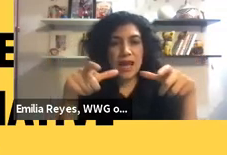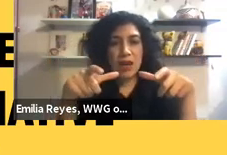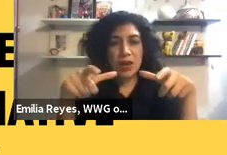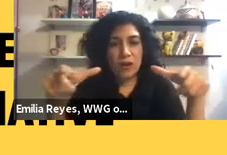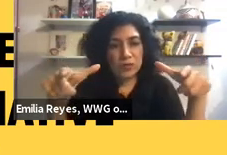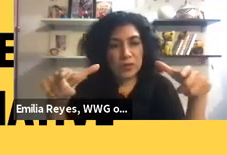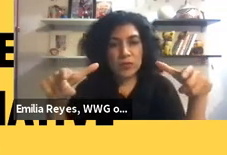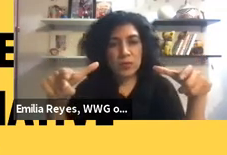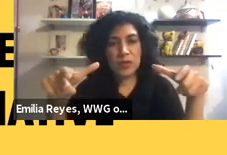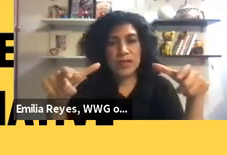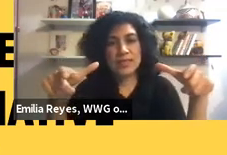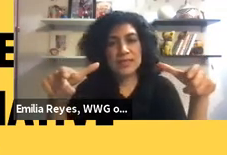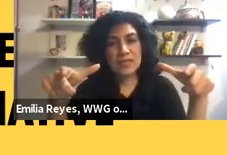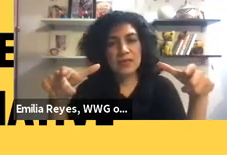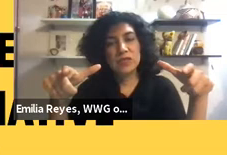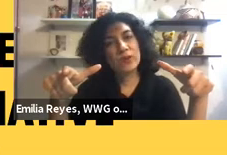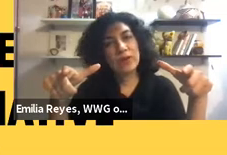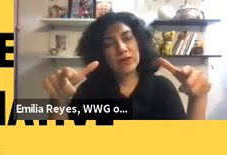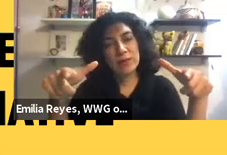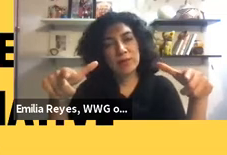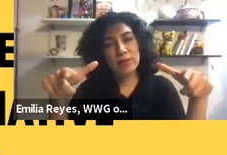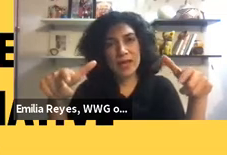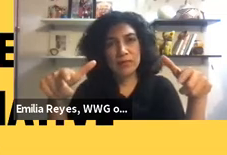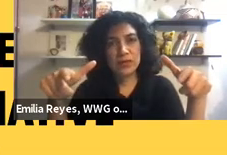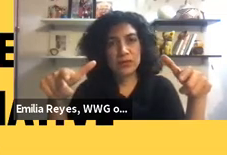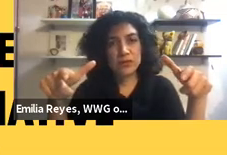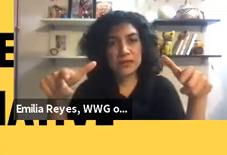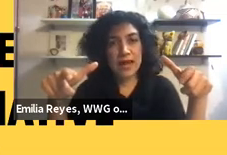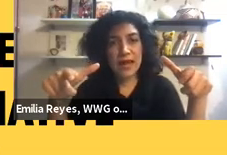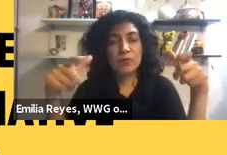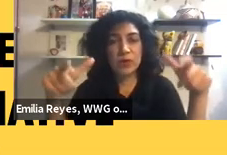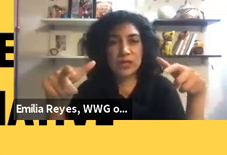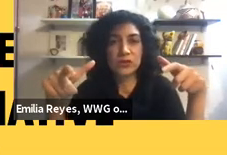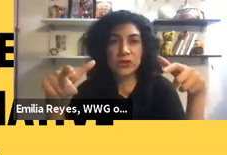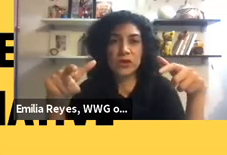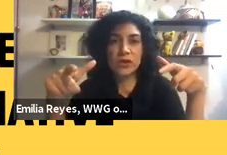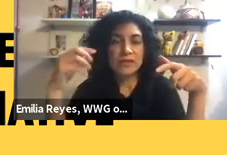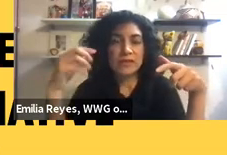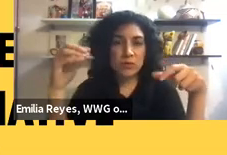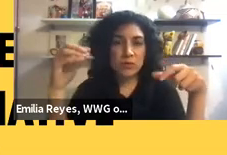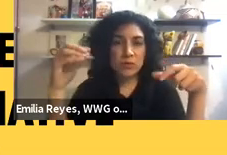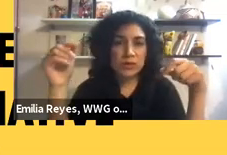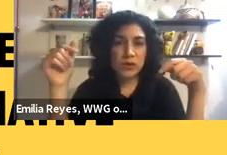Entonces, lo que nos parece muy importante es esa dimensión, primero, de ampliar la dimensión fiscal, y por eso, desde el Women's Working Group